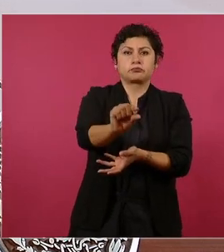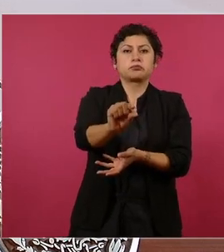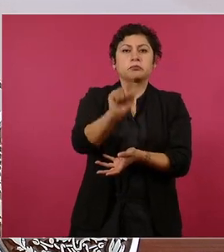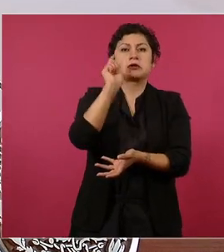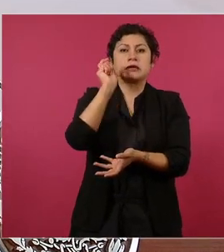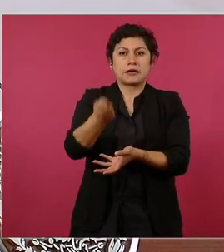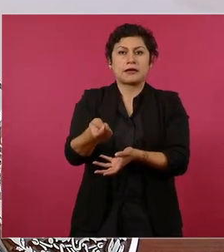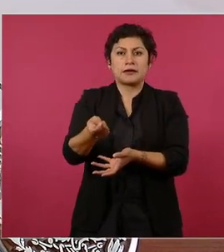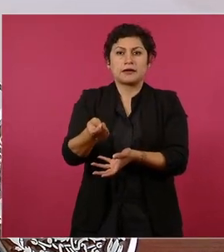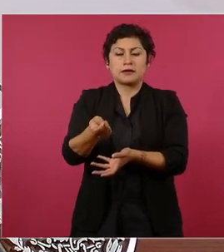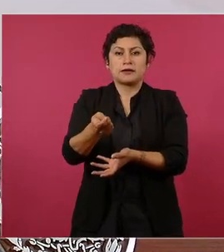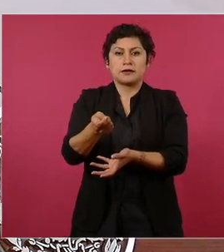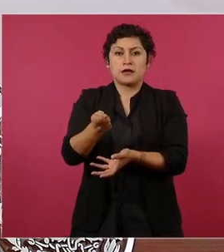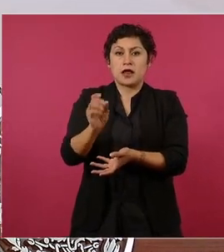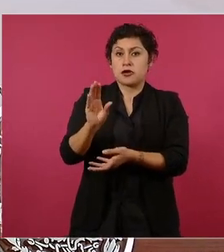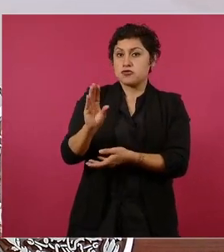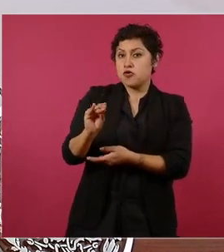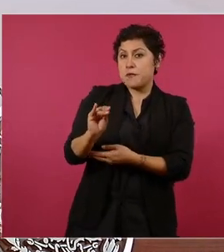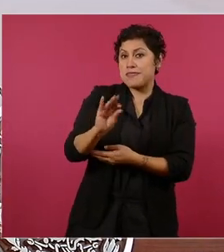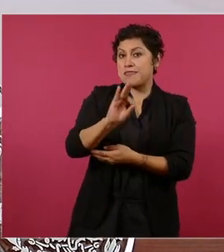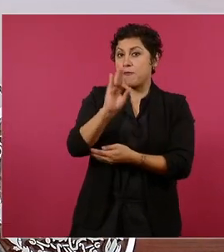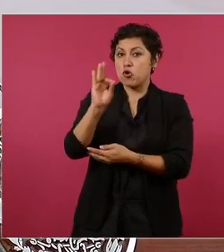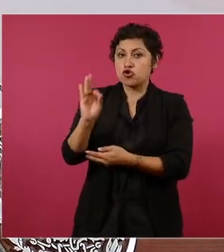90% de los mexicanos,